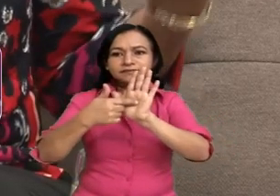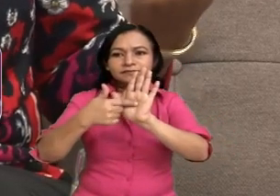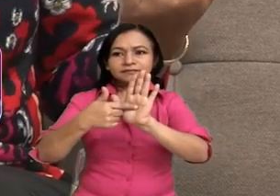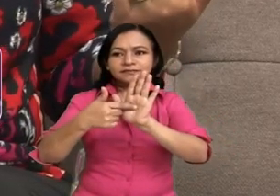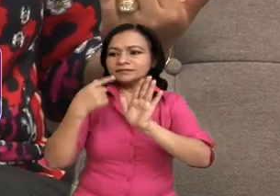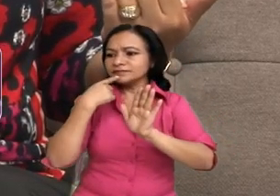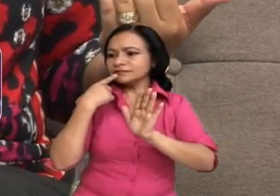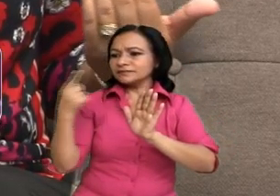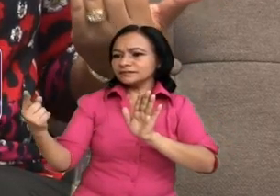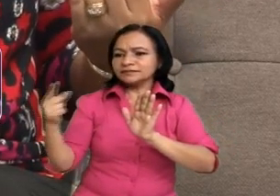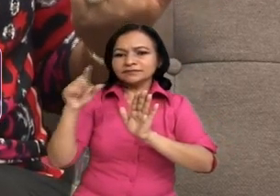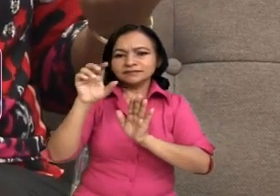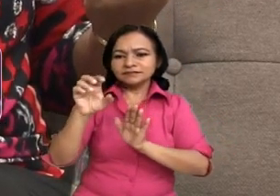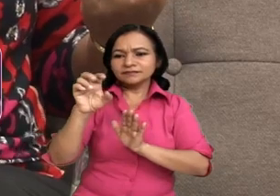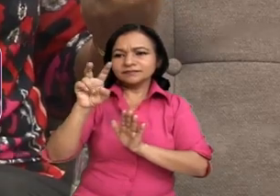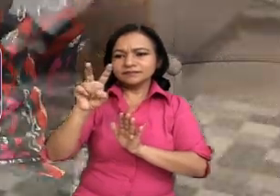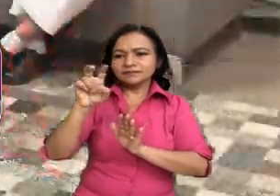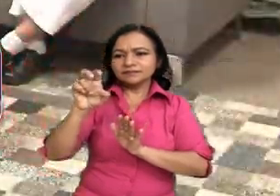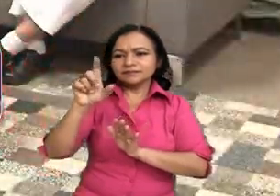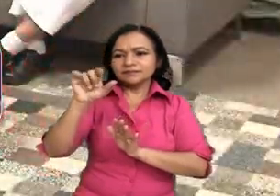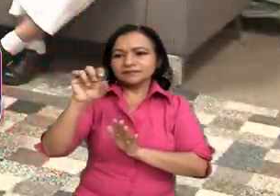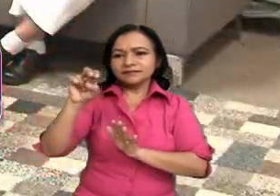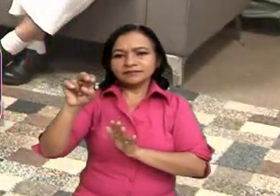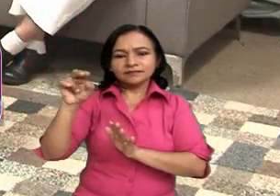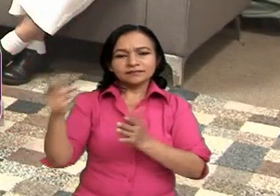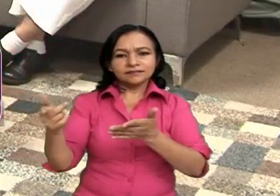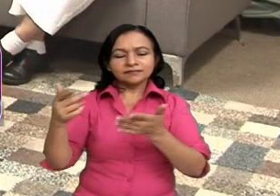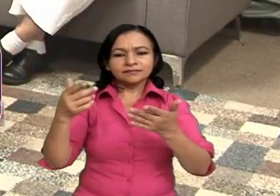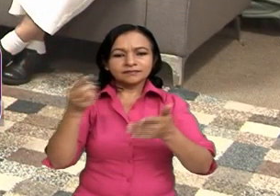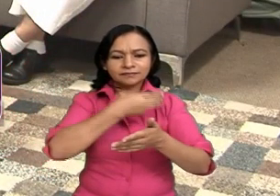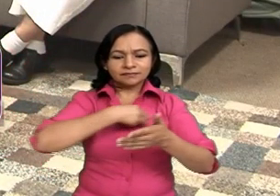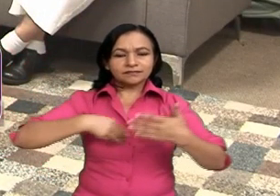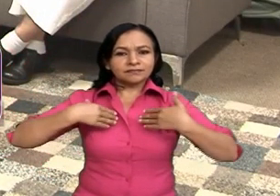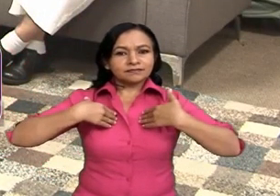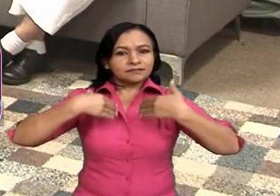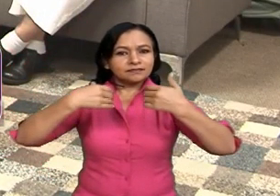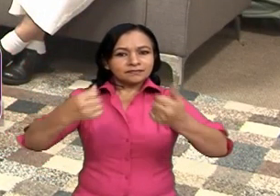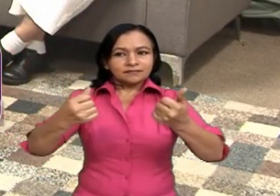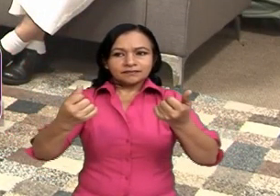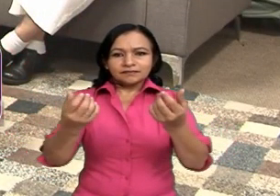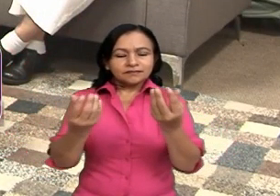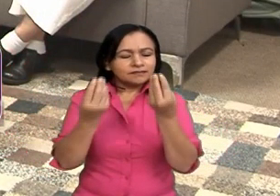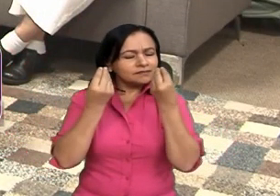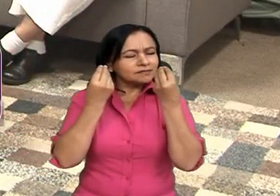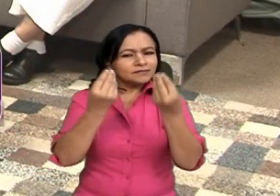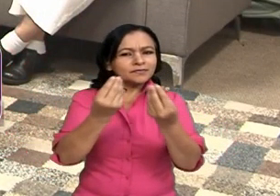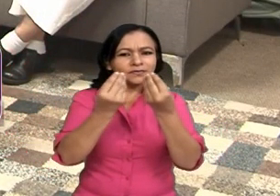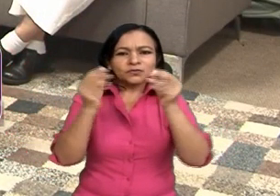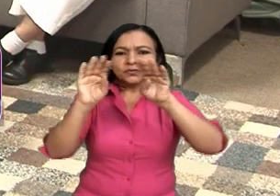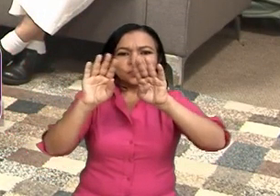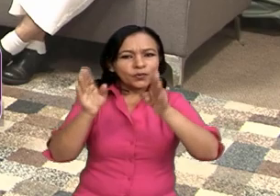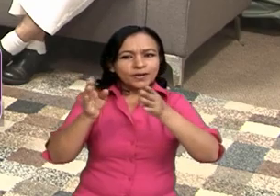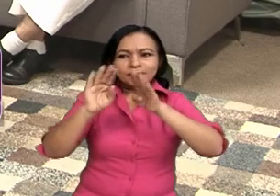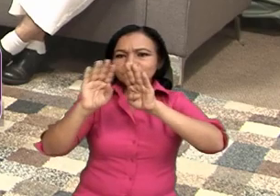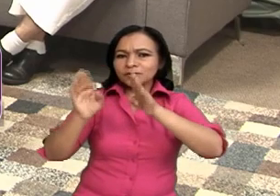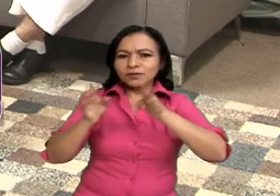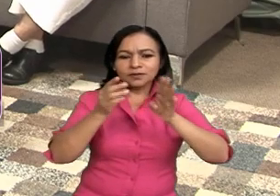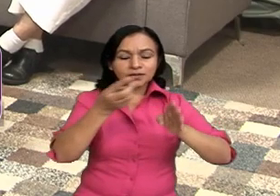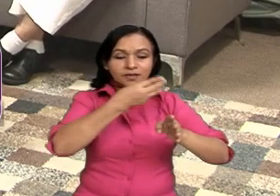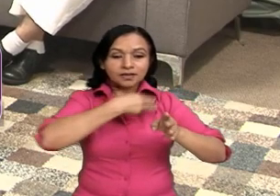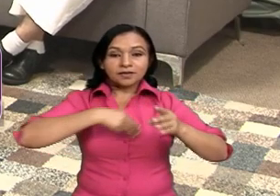decía la compañera Evelyn, el Ministerio de Salud es conformado mayoritariamente por mujeres. El